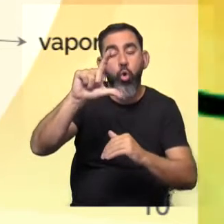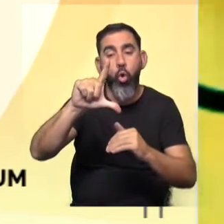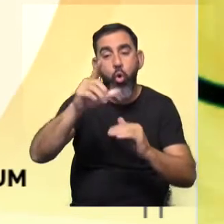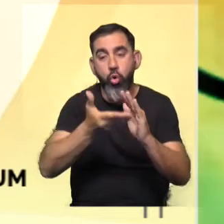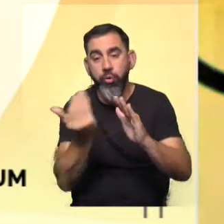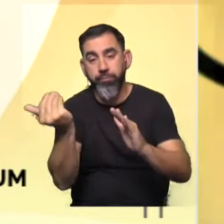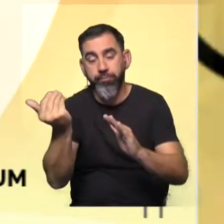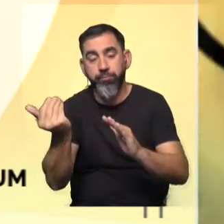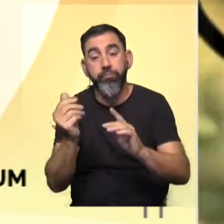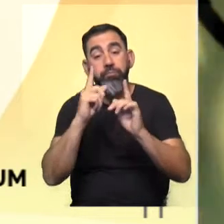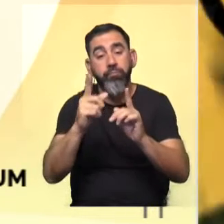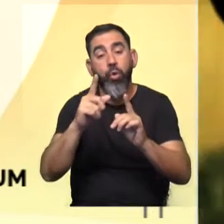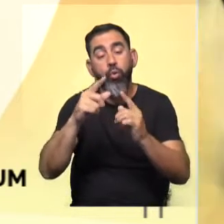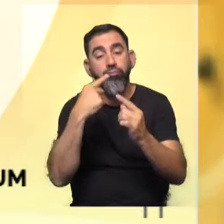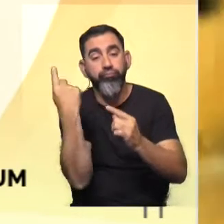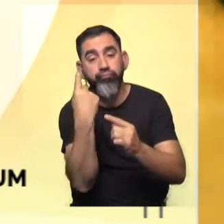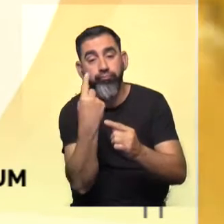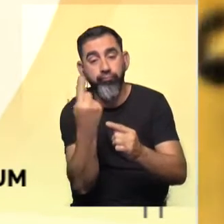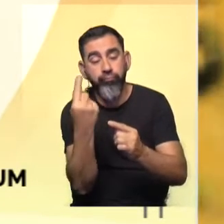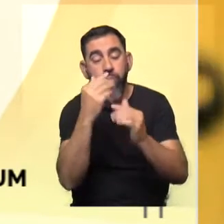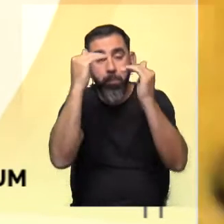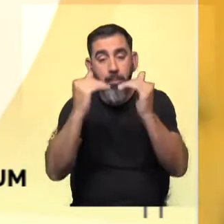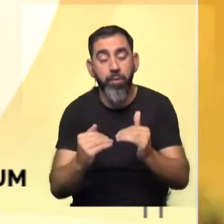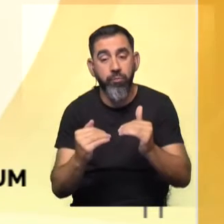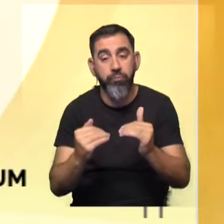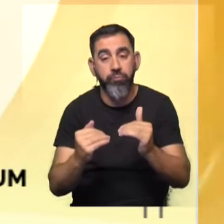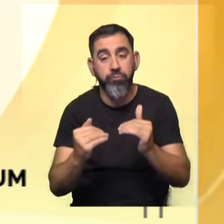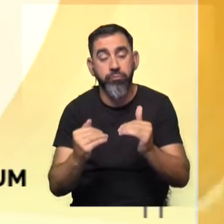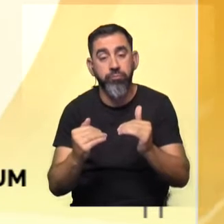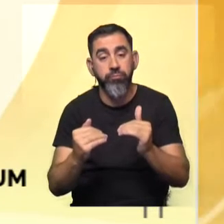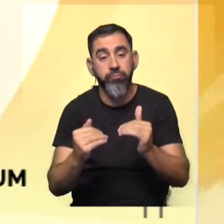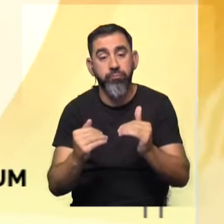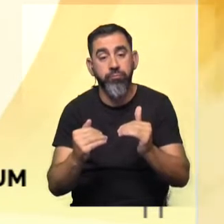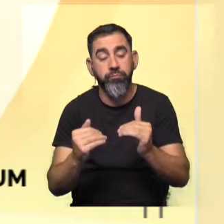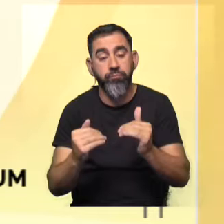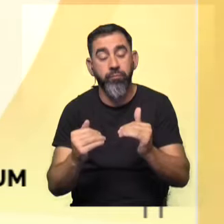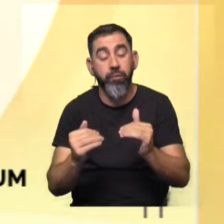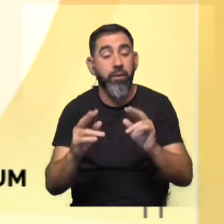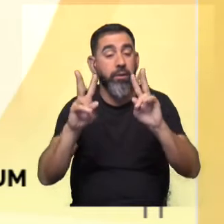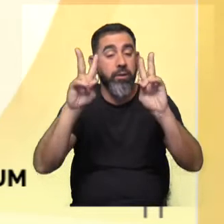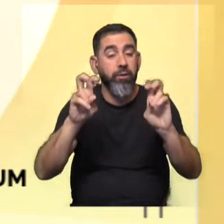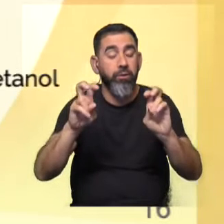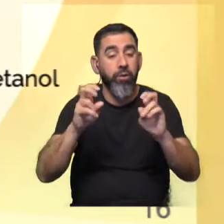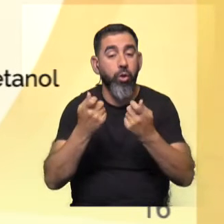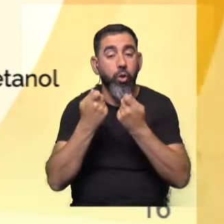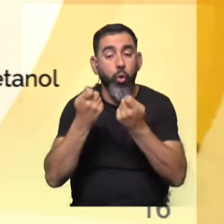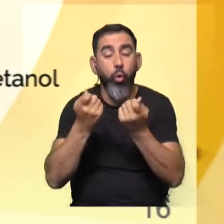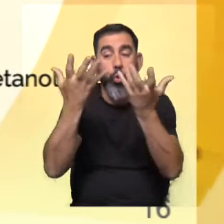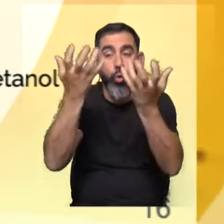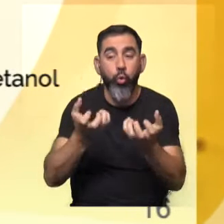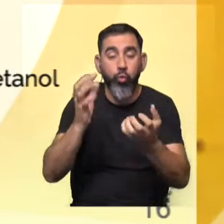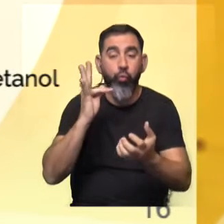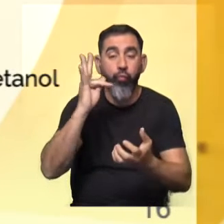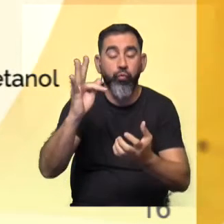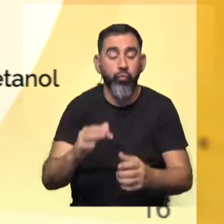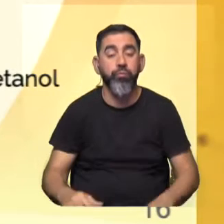y una centrífuga que para disminuir los costos de secado posteriores de